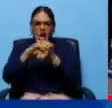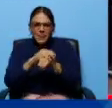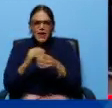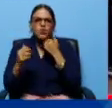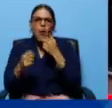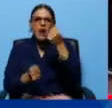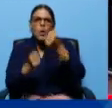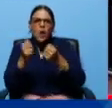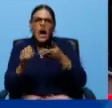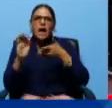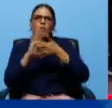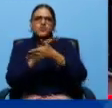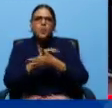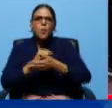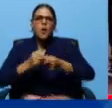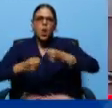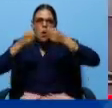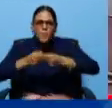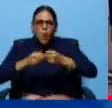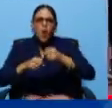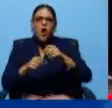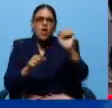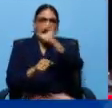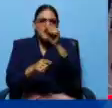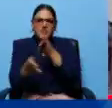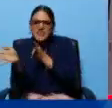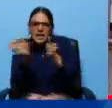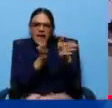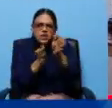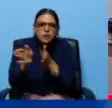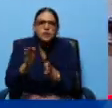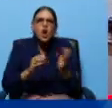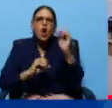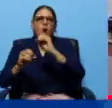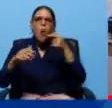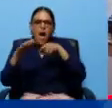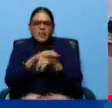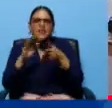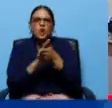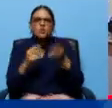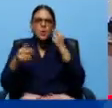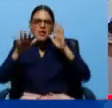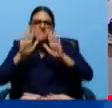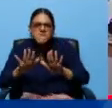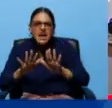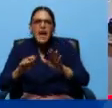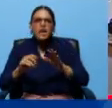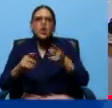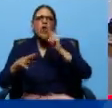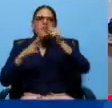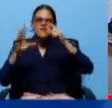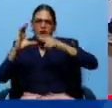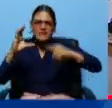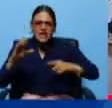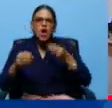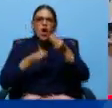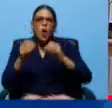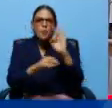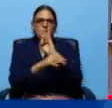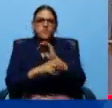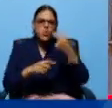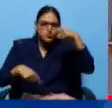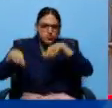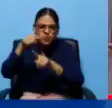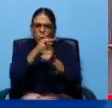en suspensión, dirección y todos los elementos de eléctrico, como los